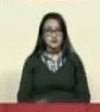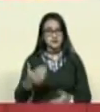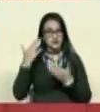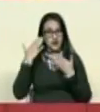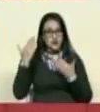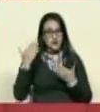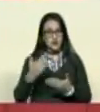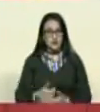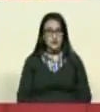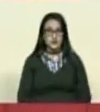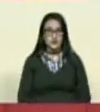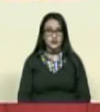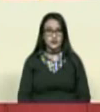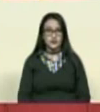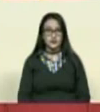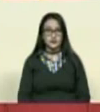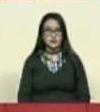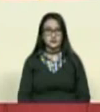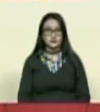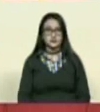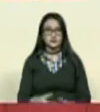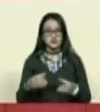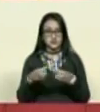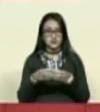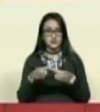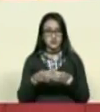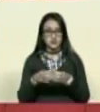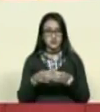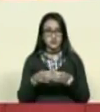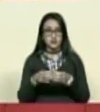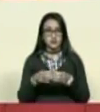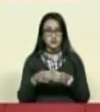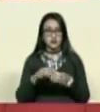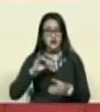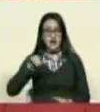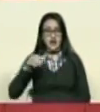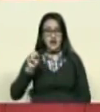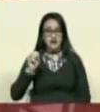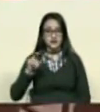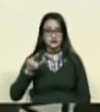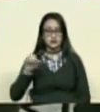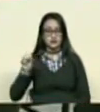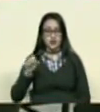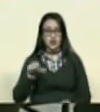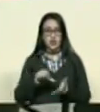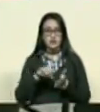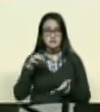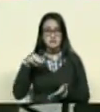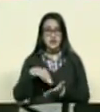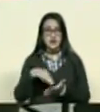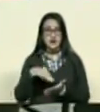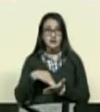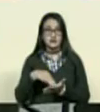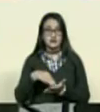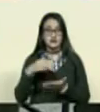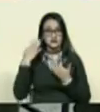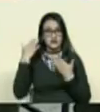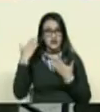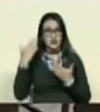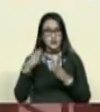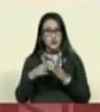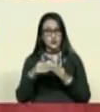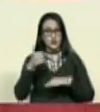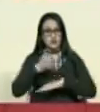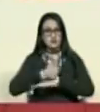Saludos a Vargas por allá. Y el General de División Jesús Morales León, en el Estado Miranda, pues. Mis saludos a todos los